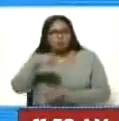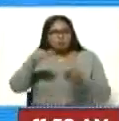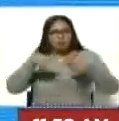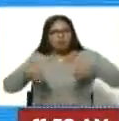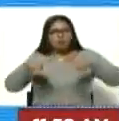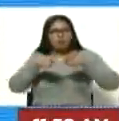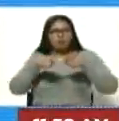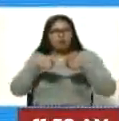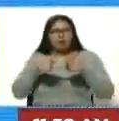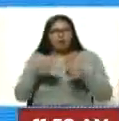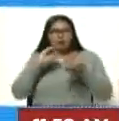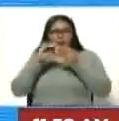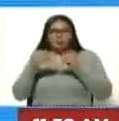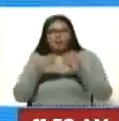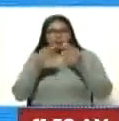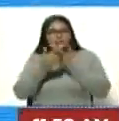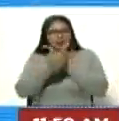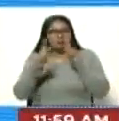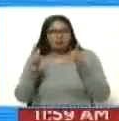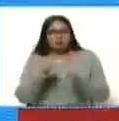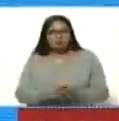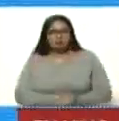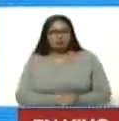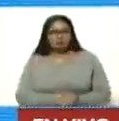adornado de libertad, verdadera libertad.